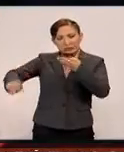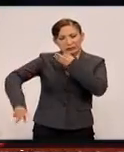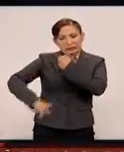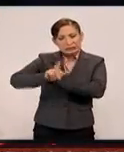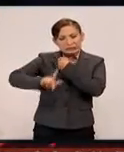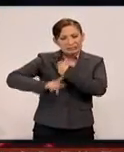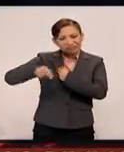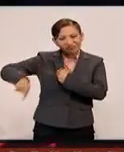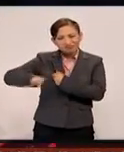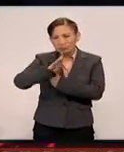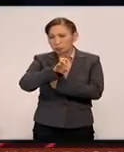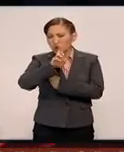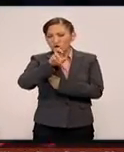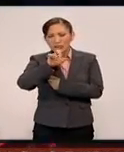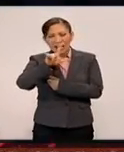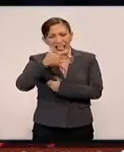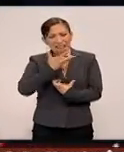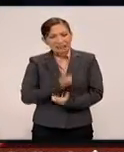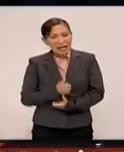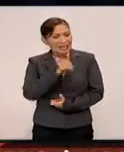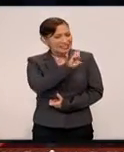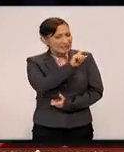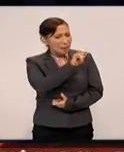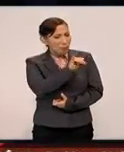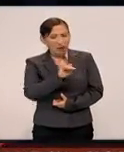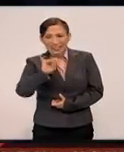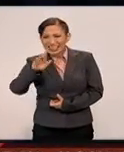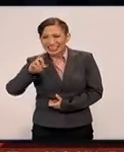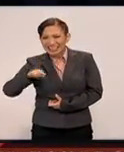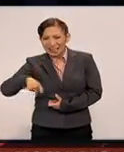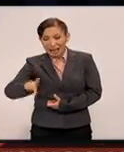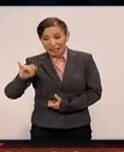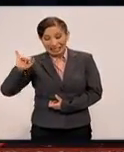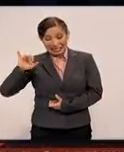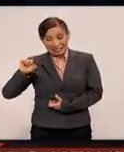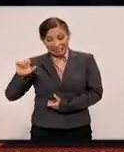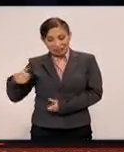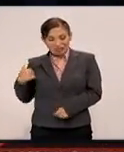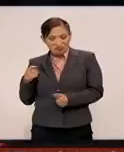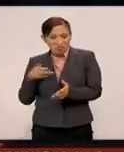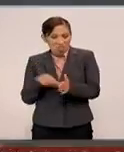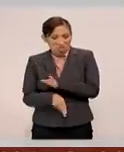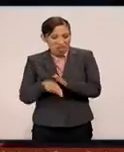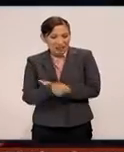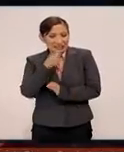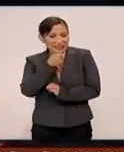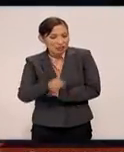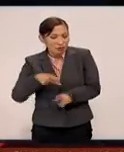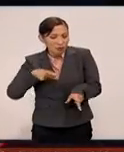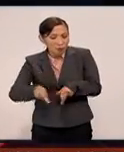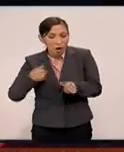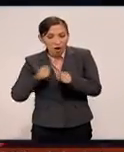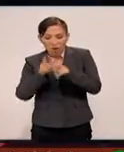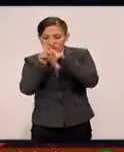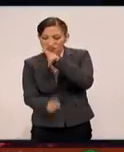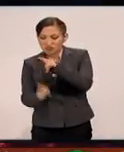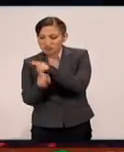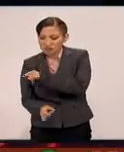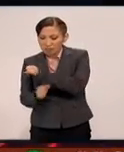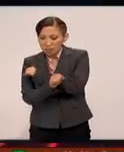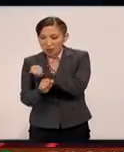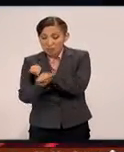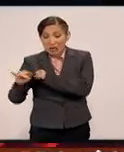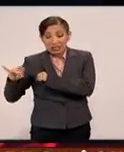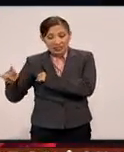tragedia, desde Bruselas a Estambul e Irak, de cómo ISIS sacrifica niños que veían el fútbol. Con ataques como estos,